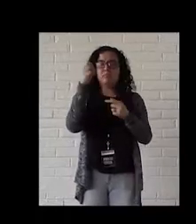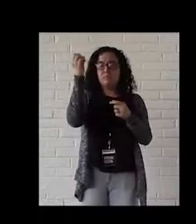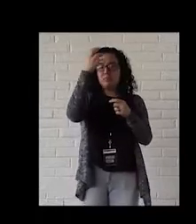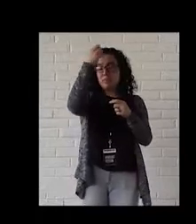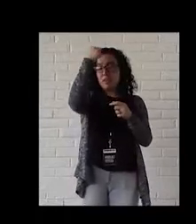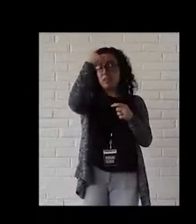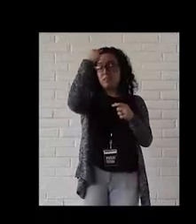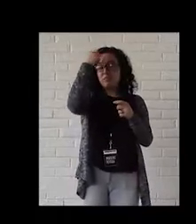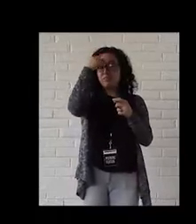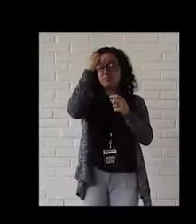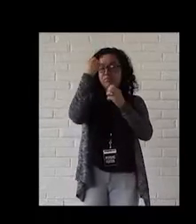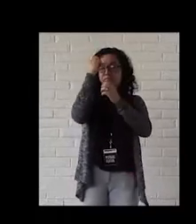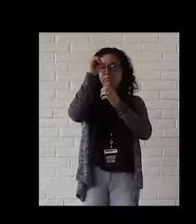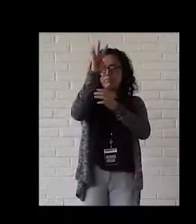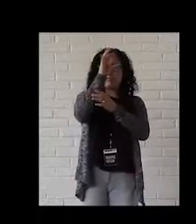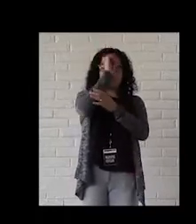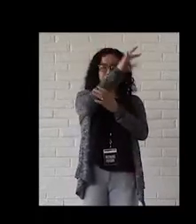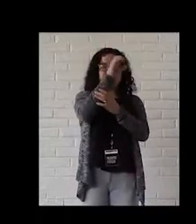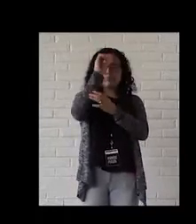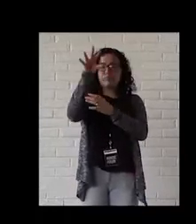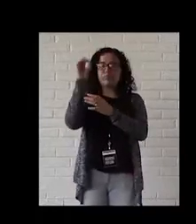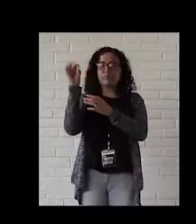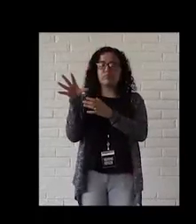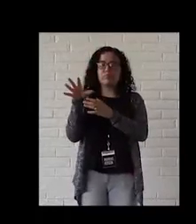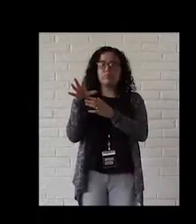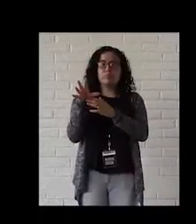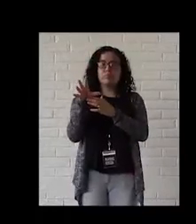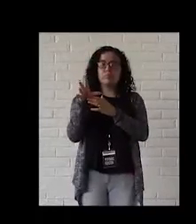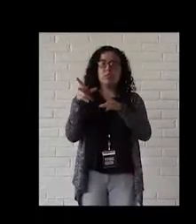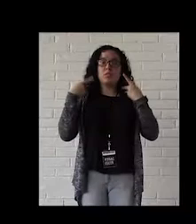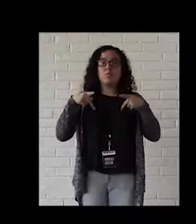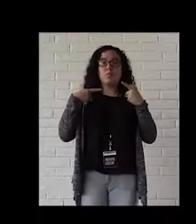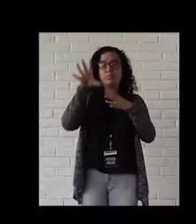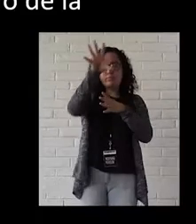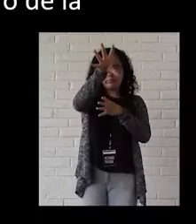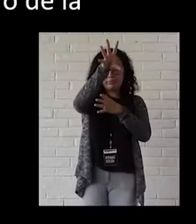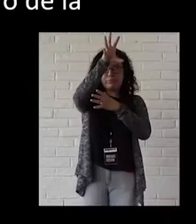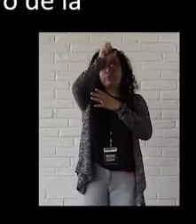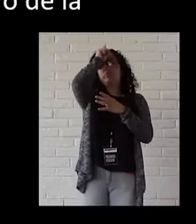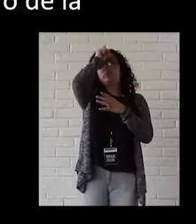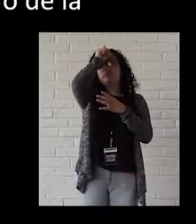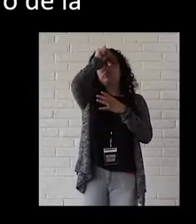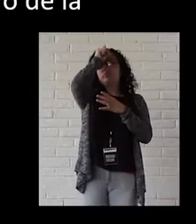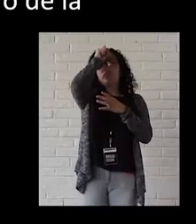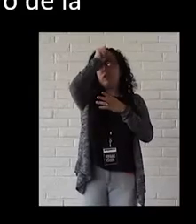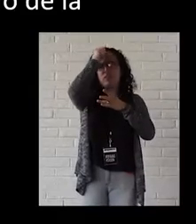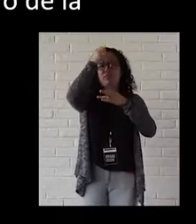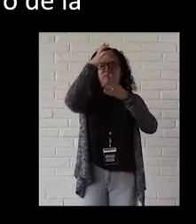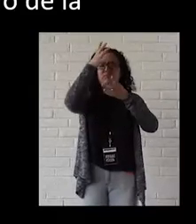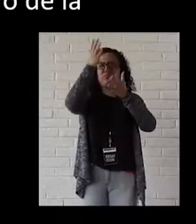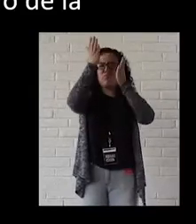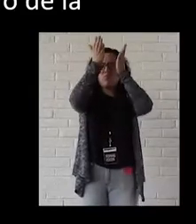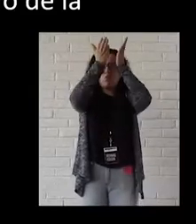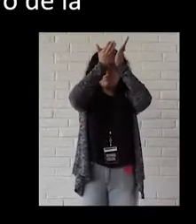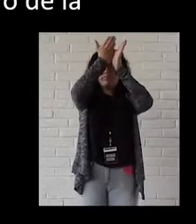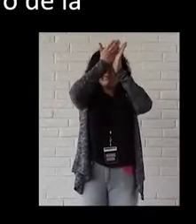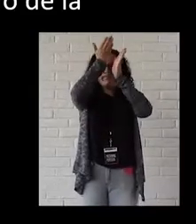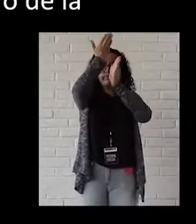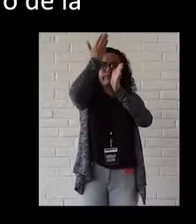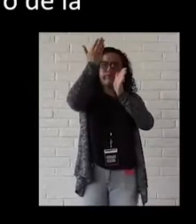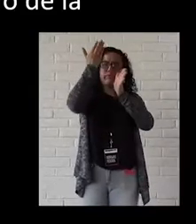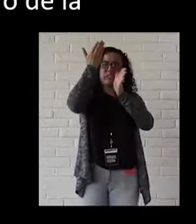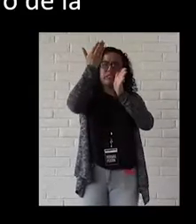espectador. Y al final, el espectador agarra cada una de estas imágenes y reconstruye una experiencia